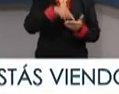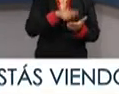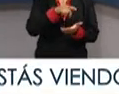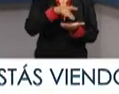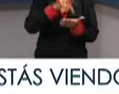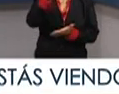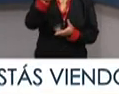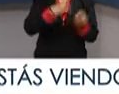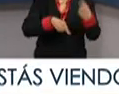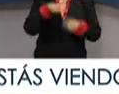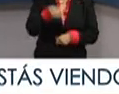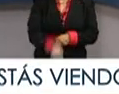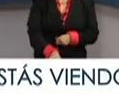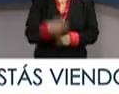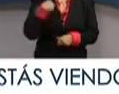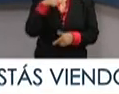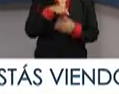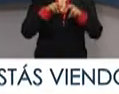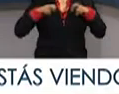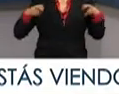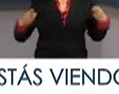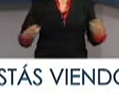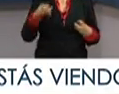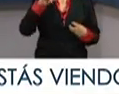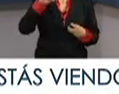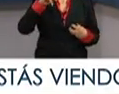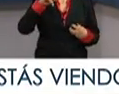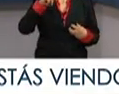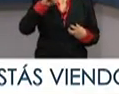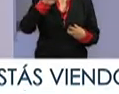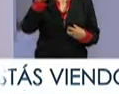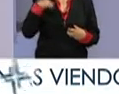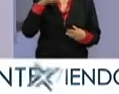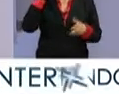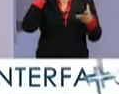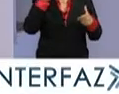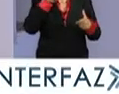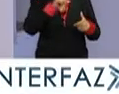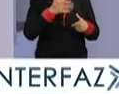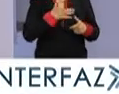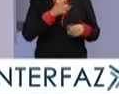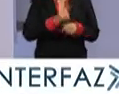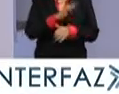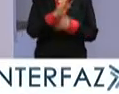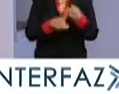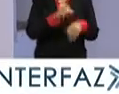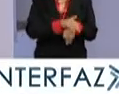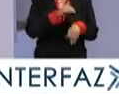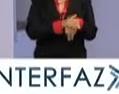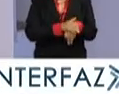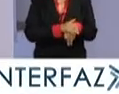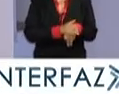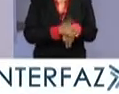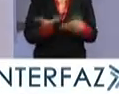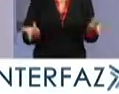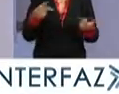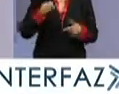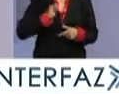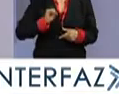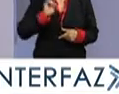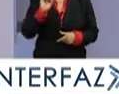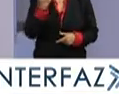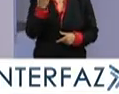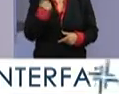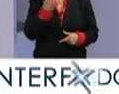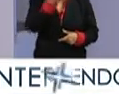estar conmigo aquí en el escritorio de Interfaz. ¿Qué tal, Ana Cristina? Muy buenos días, amigos de Interfaz. Pues como dices, ya en el siglo XXI,